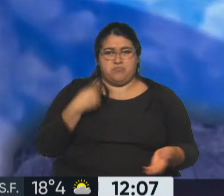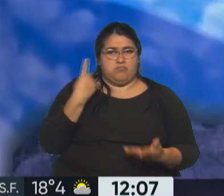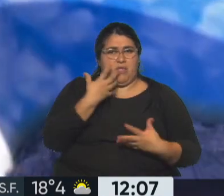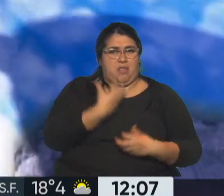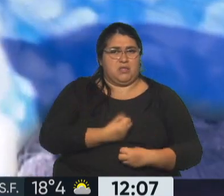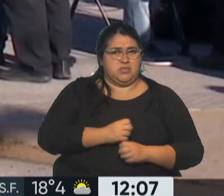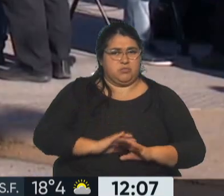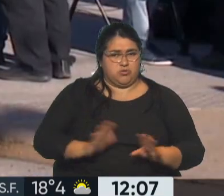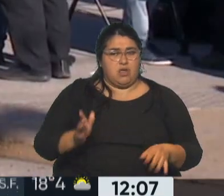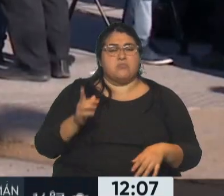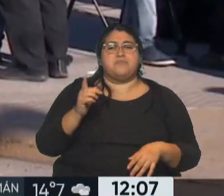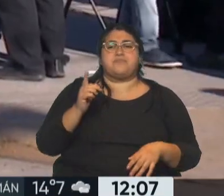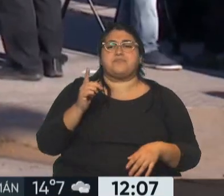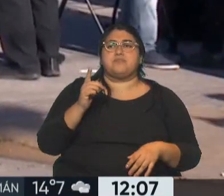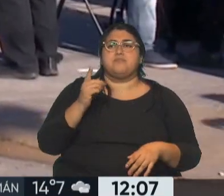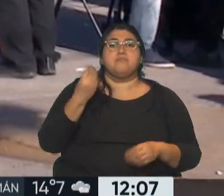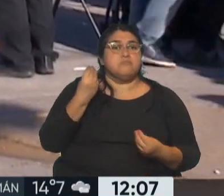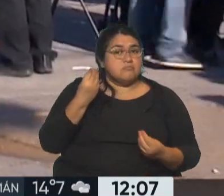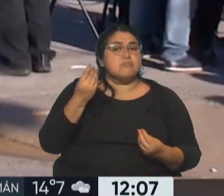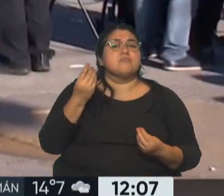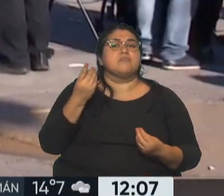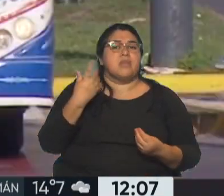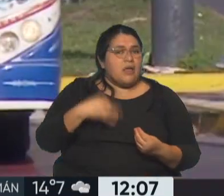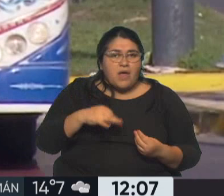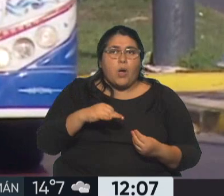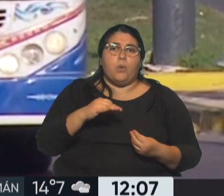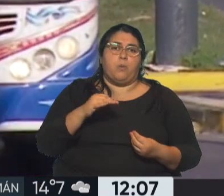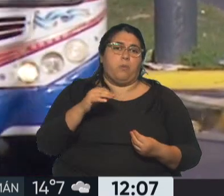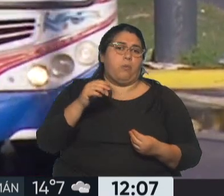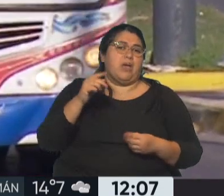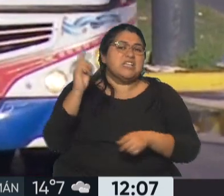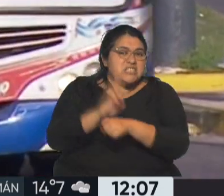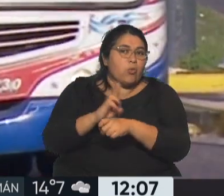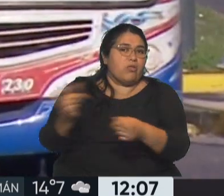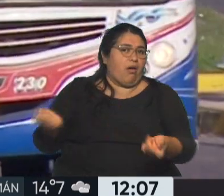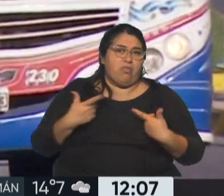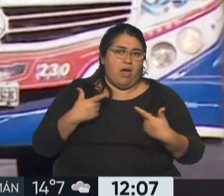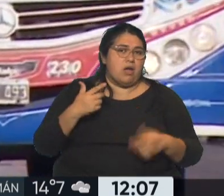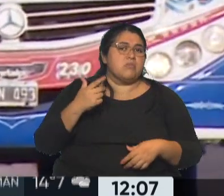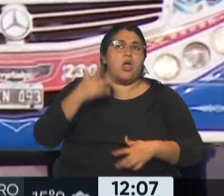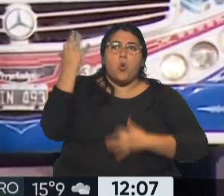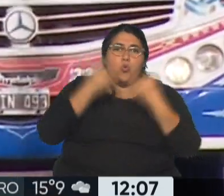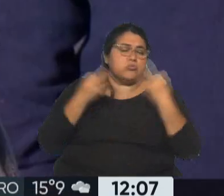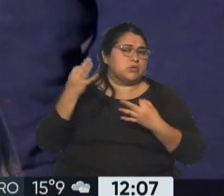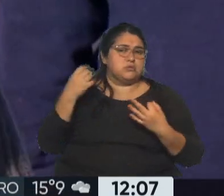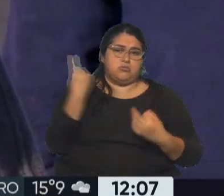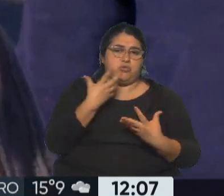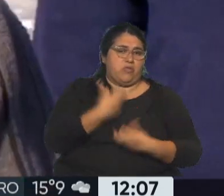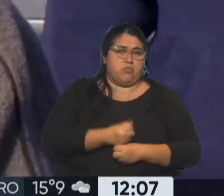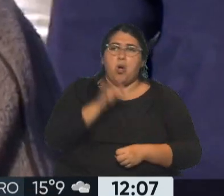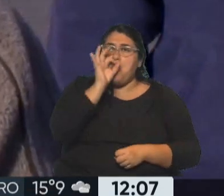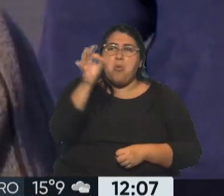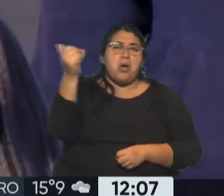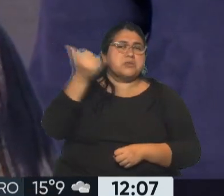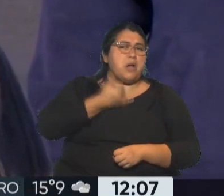decepcionados tanto de quienes deben brindarnos la seguridad como de la justicia. Jamás llamaron, jamás